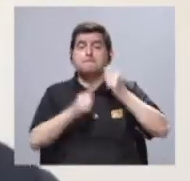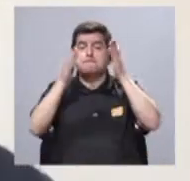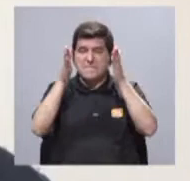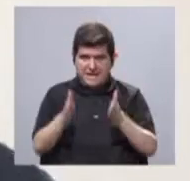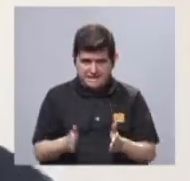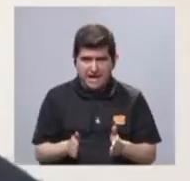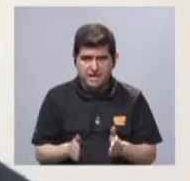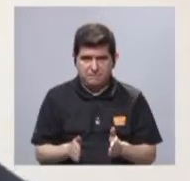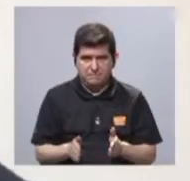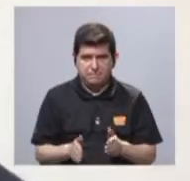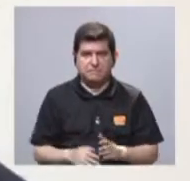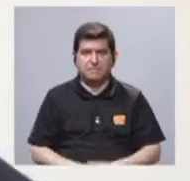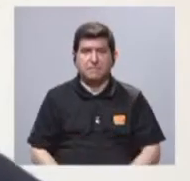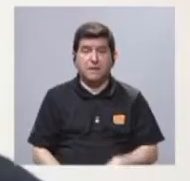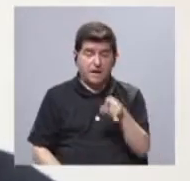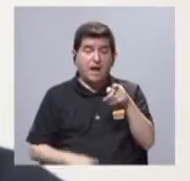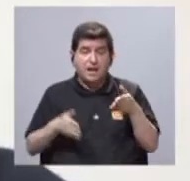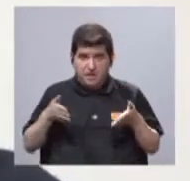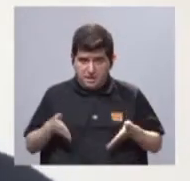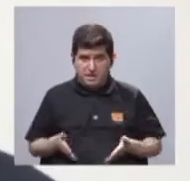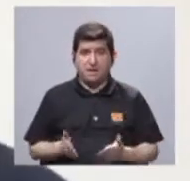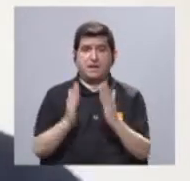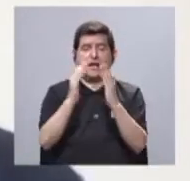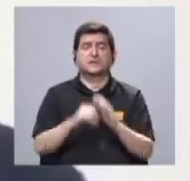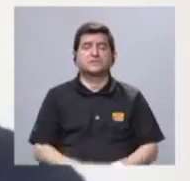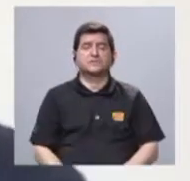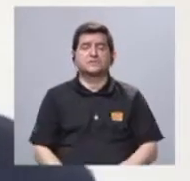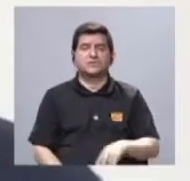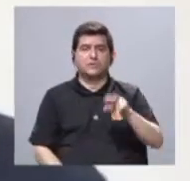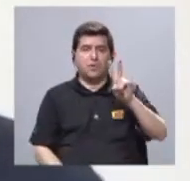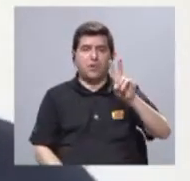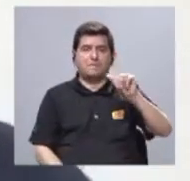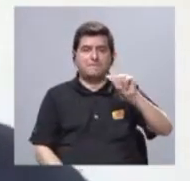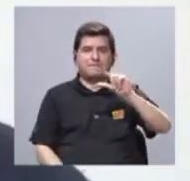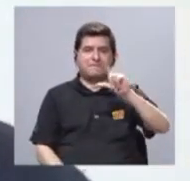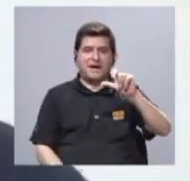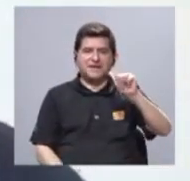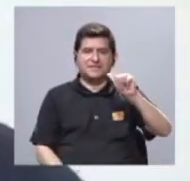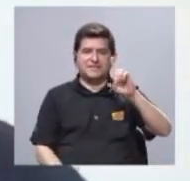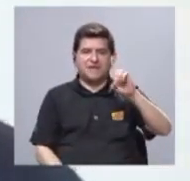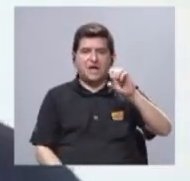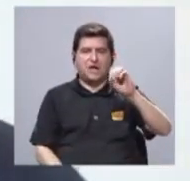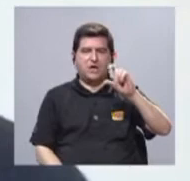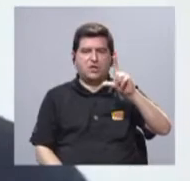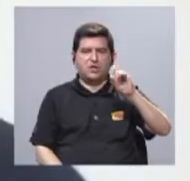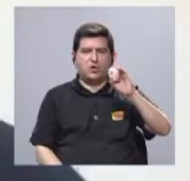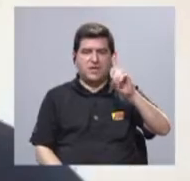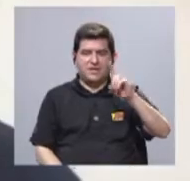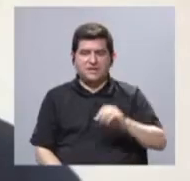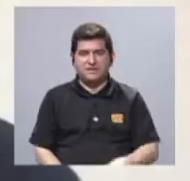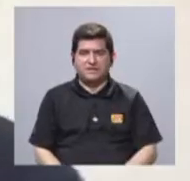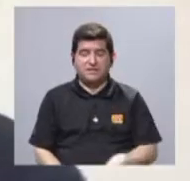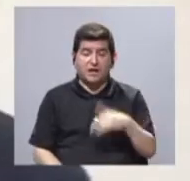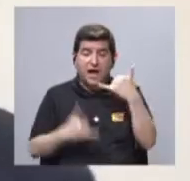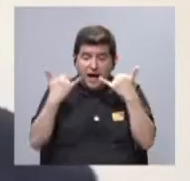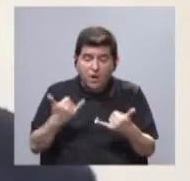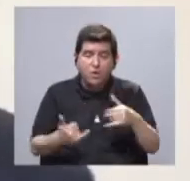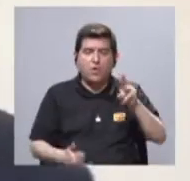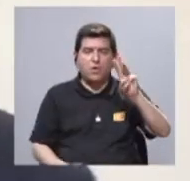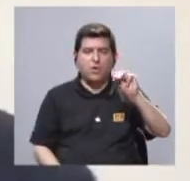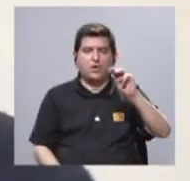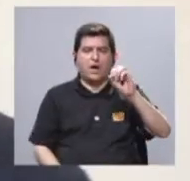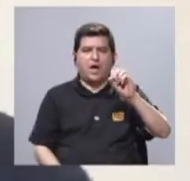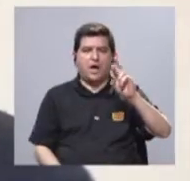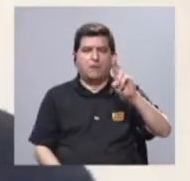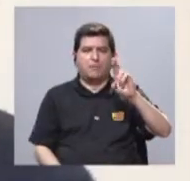un militar, efectivamente, nacido en Valladolid, Michoacán, hoy Morelia,